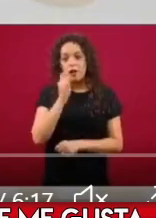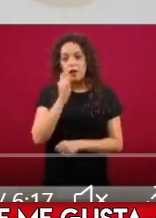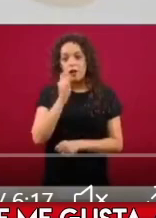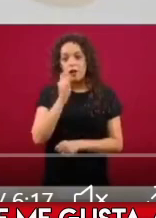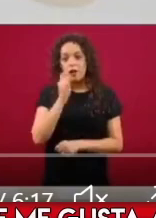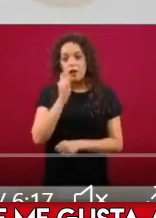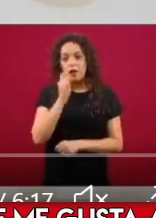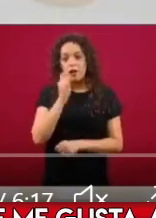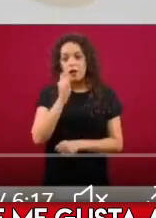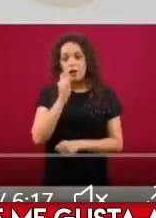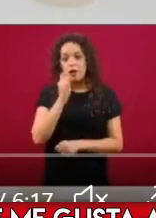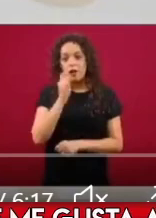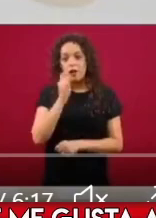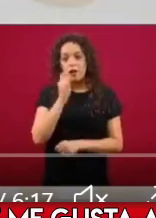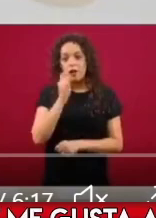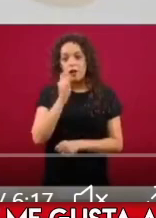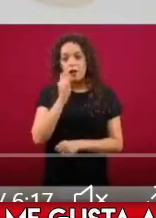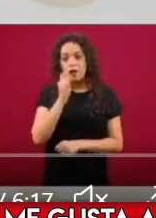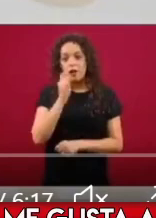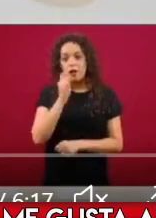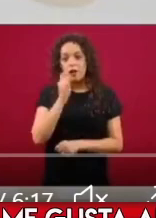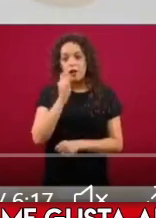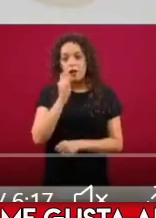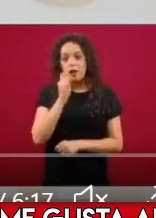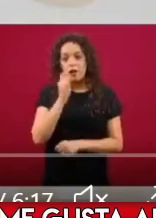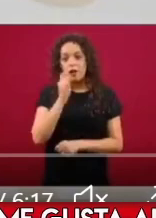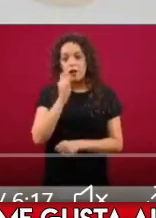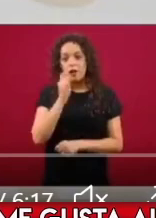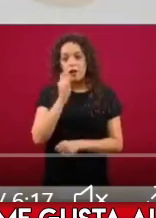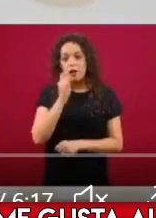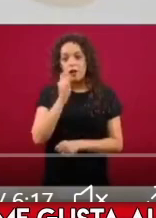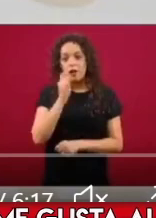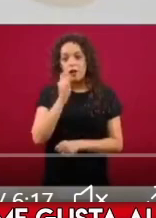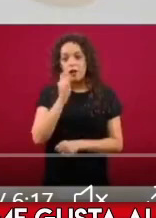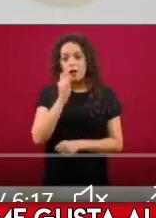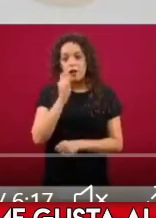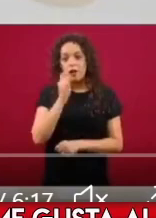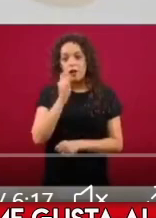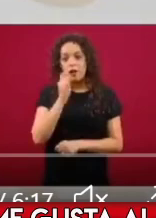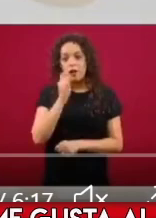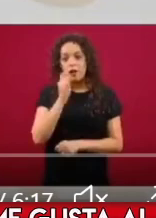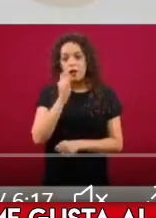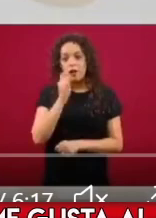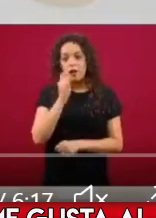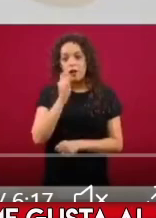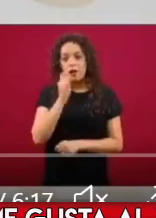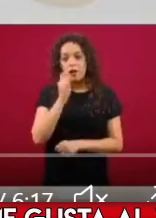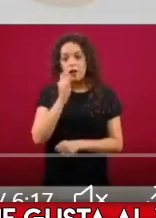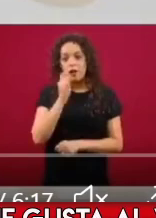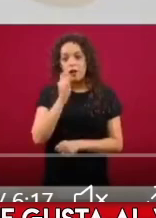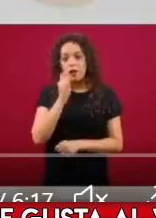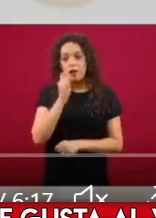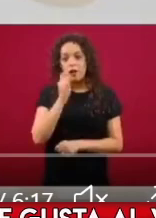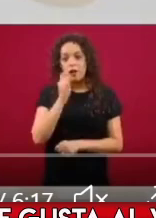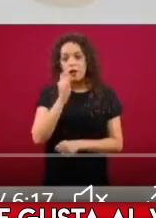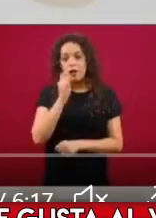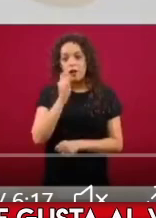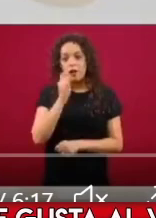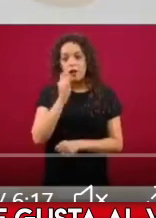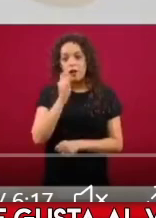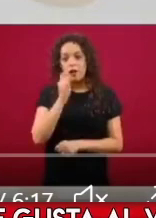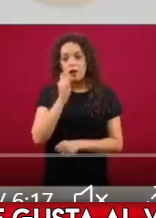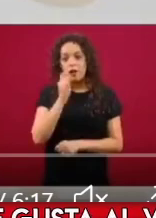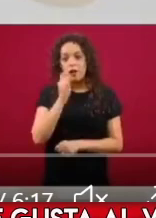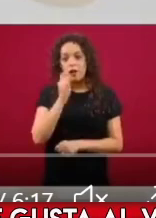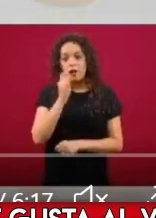que la gente porque no le hace caso y después le echa la culpa ahora les voy a presentar este pedazo porque hay gente que dice oye